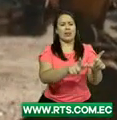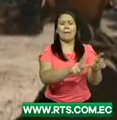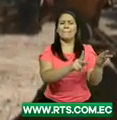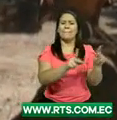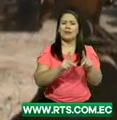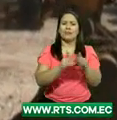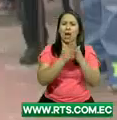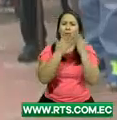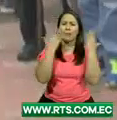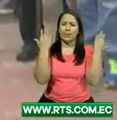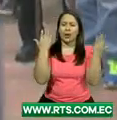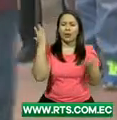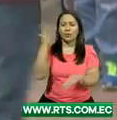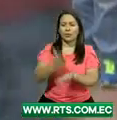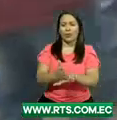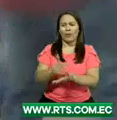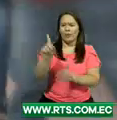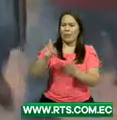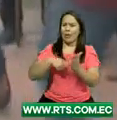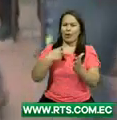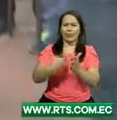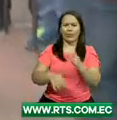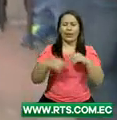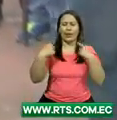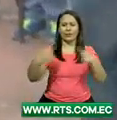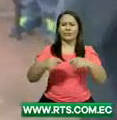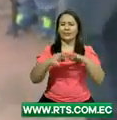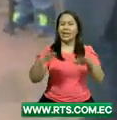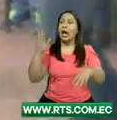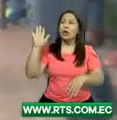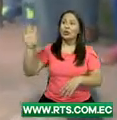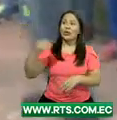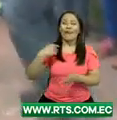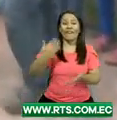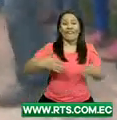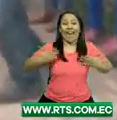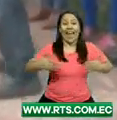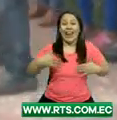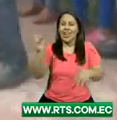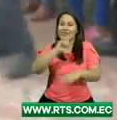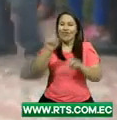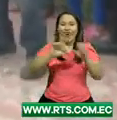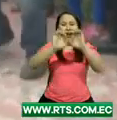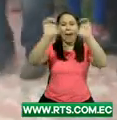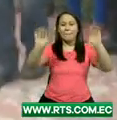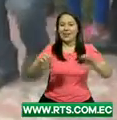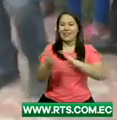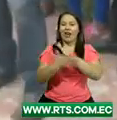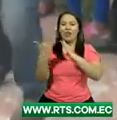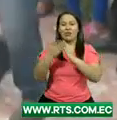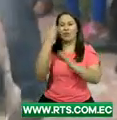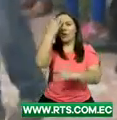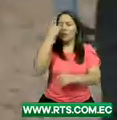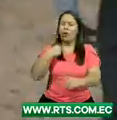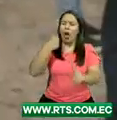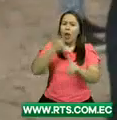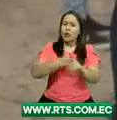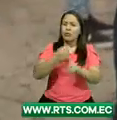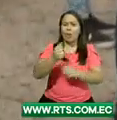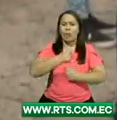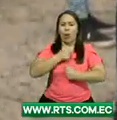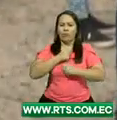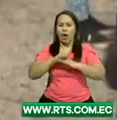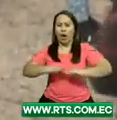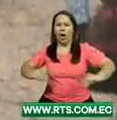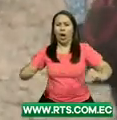paralice la obra por ahora celebran con bailes tradicionales lo que dicen es una victoria gracias a su lucha pero